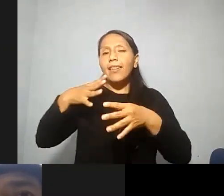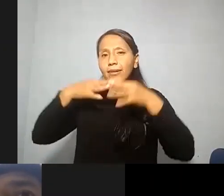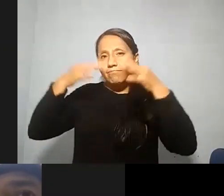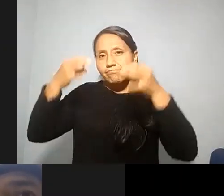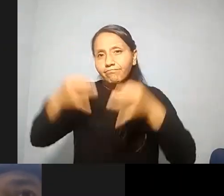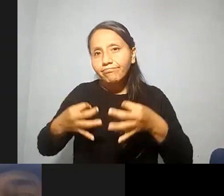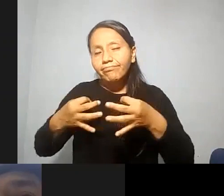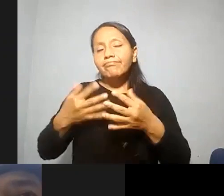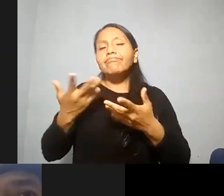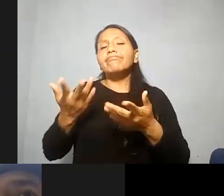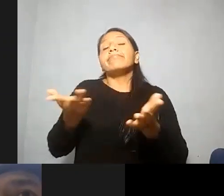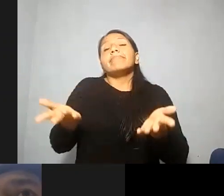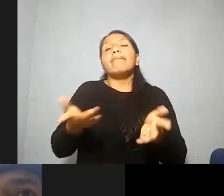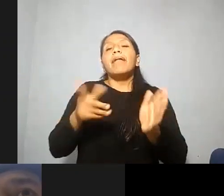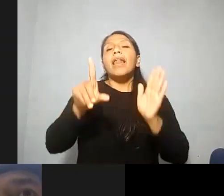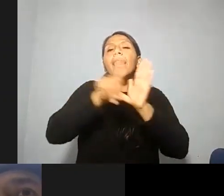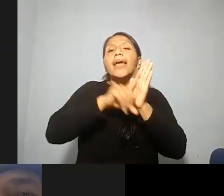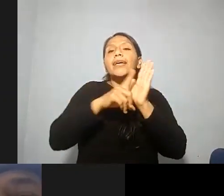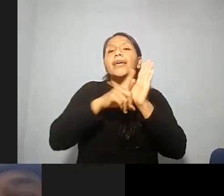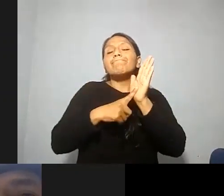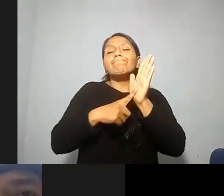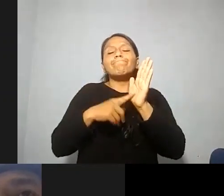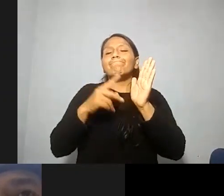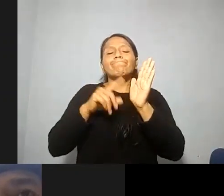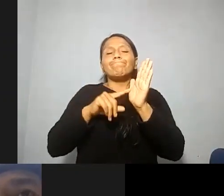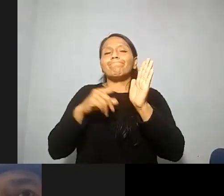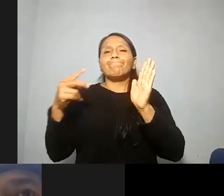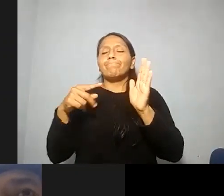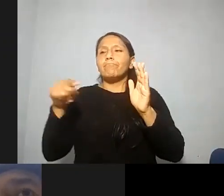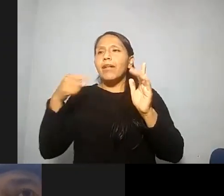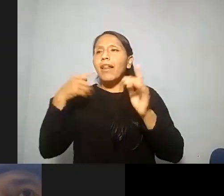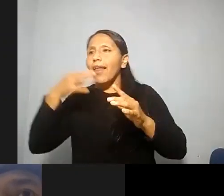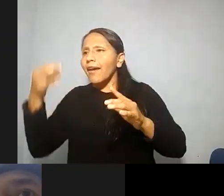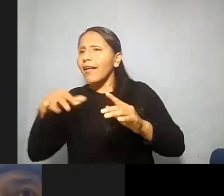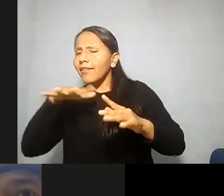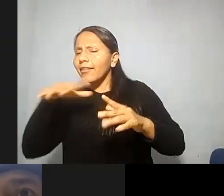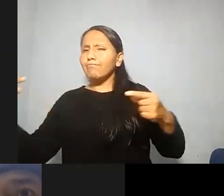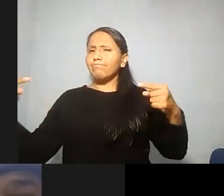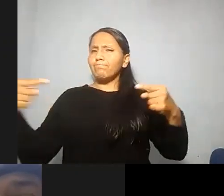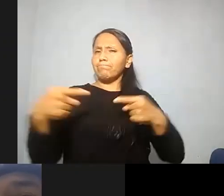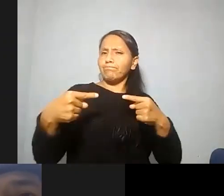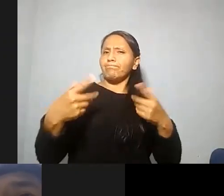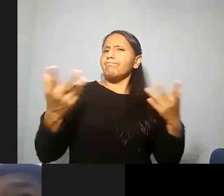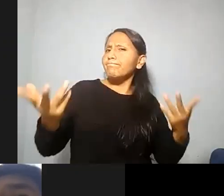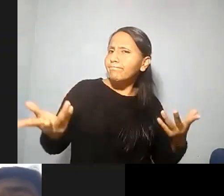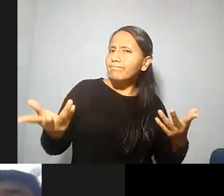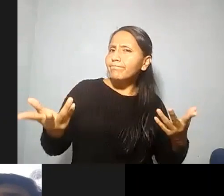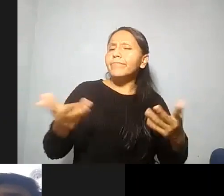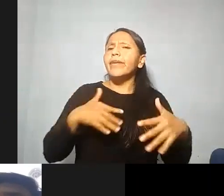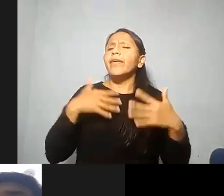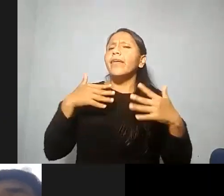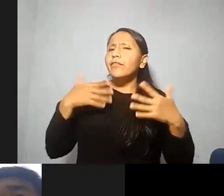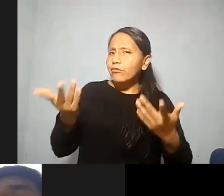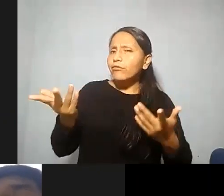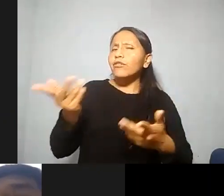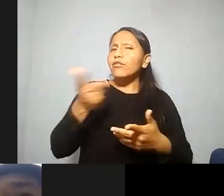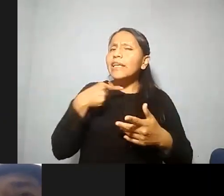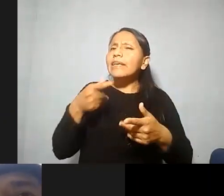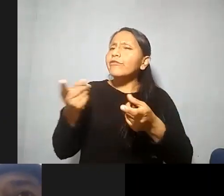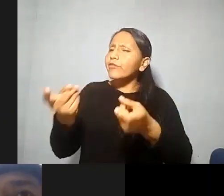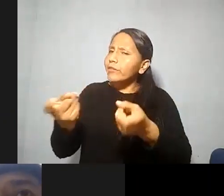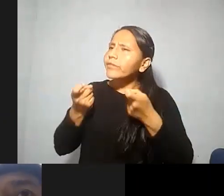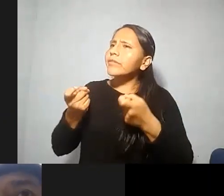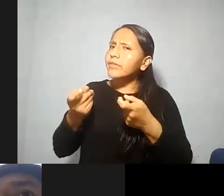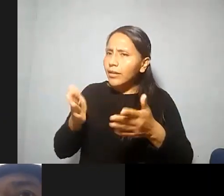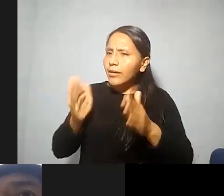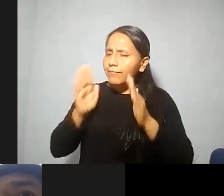está establecido en las leyes no se condice con lo que pasa en la realidad. Por lo tanto, justamente eso requiere que de